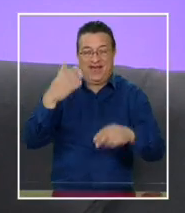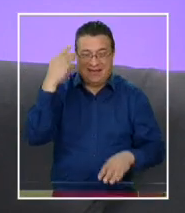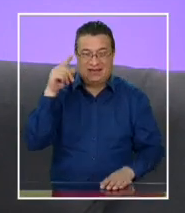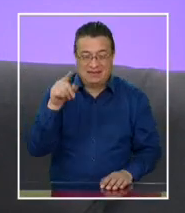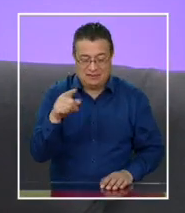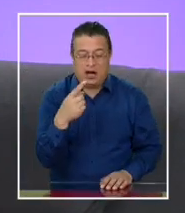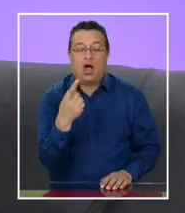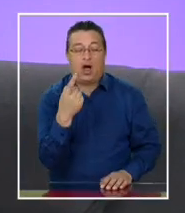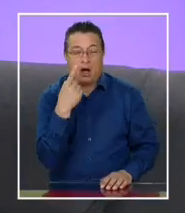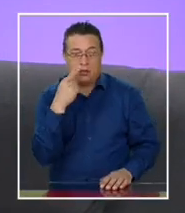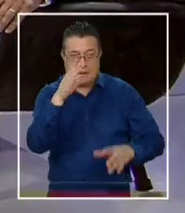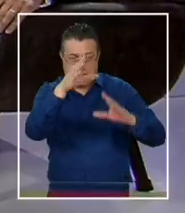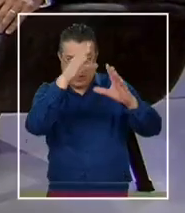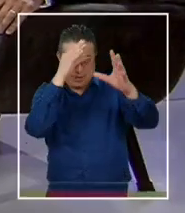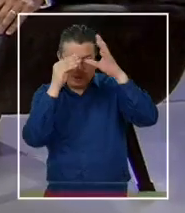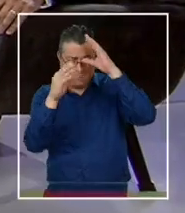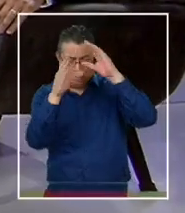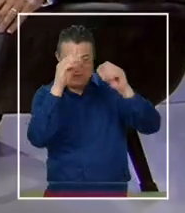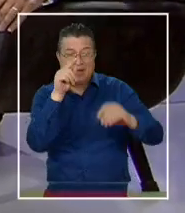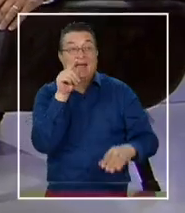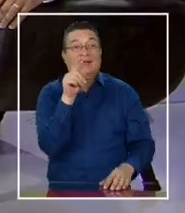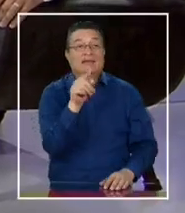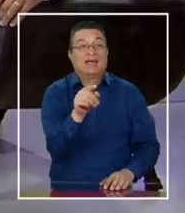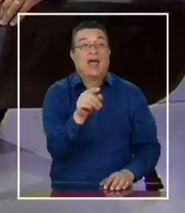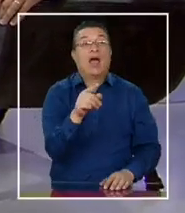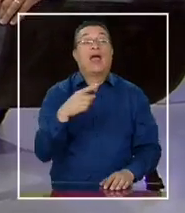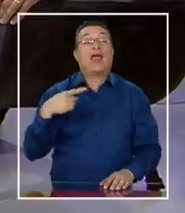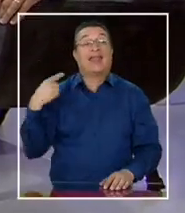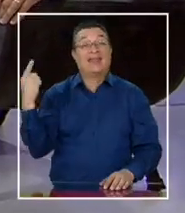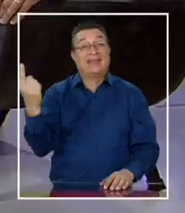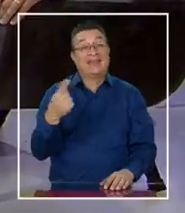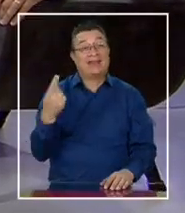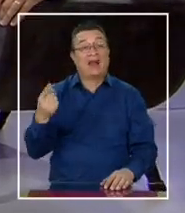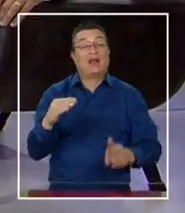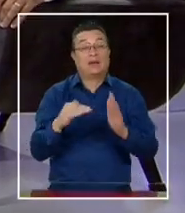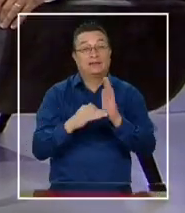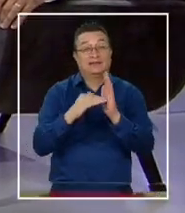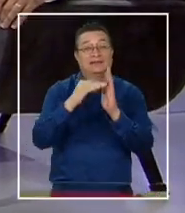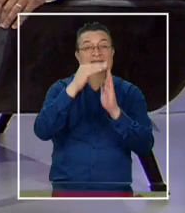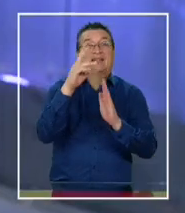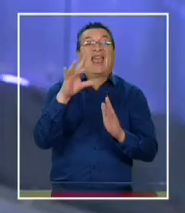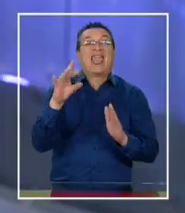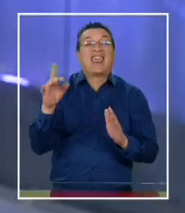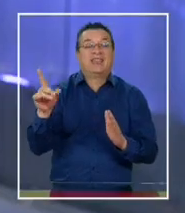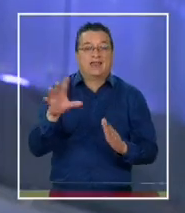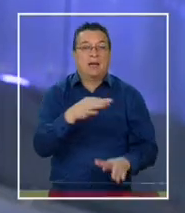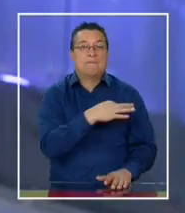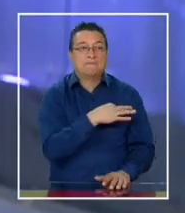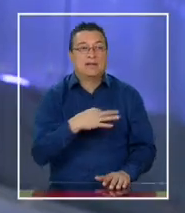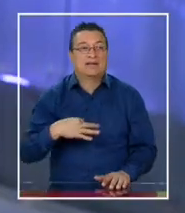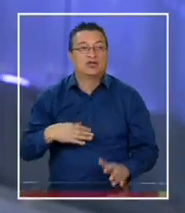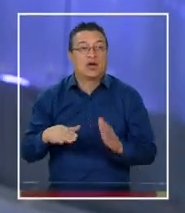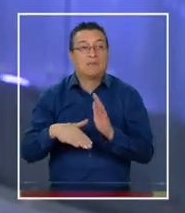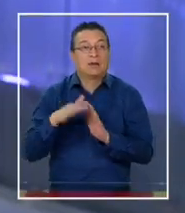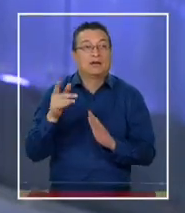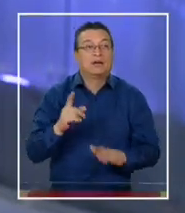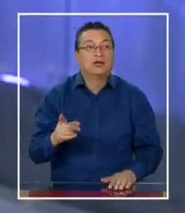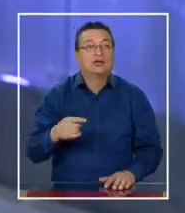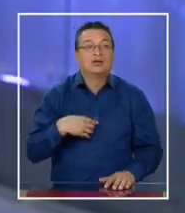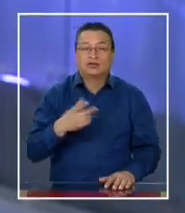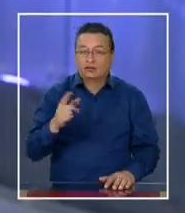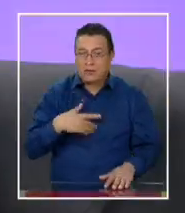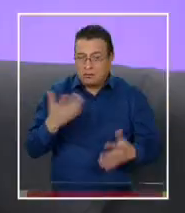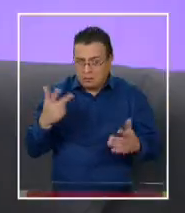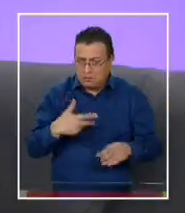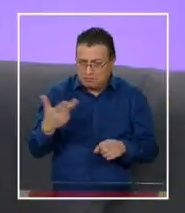experiencia no voy a decir mayor pero que en general es de los que sube el promedio de edad del gabinete hay un es mayor No